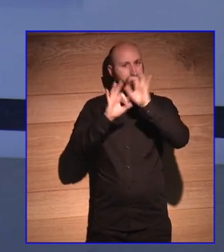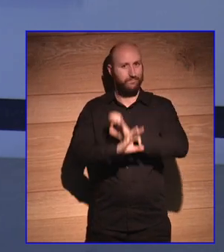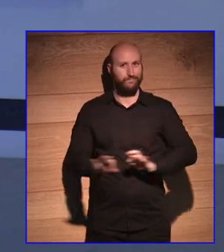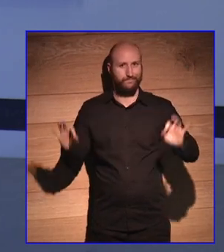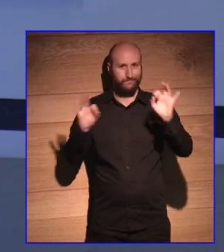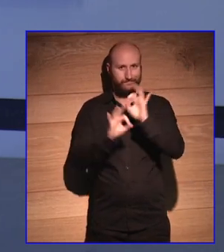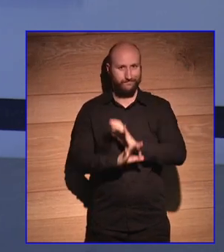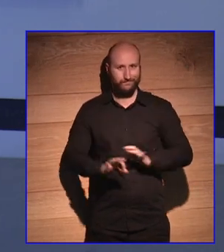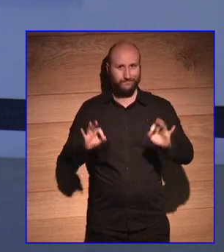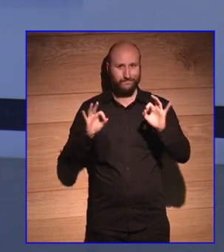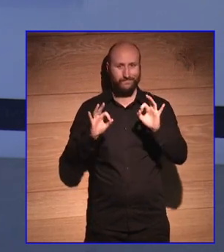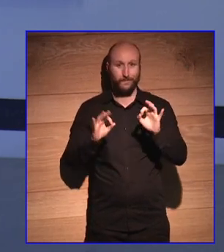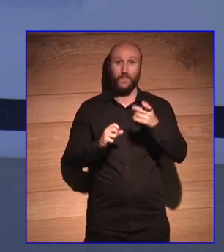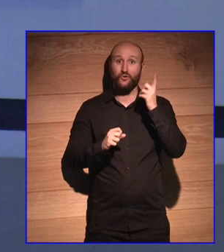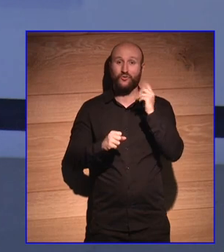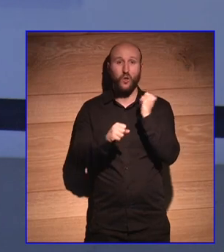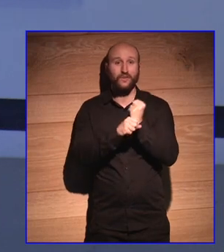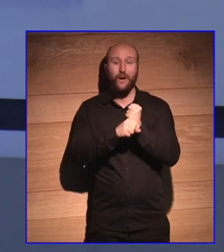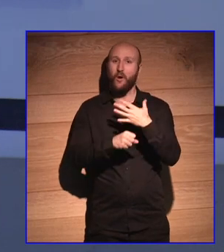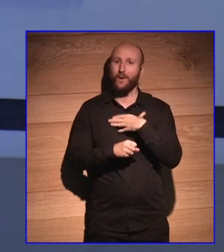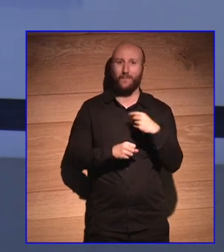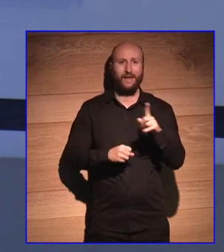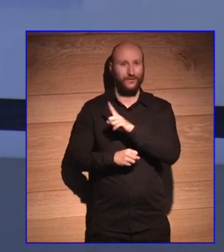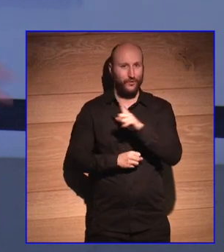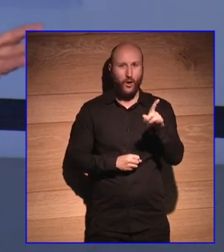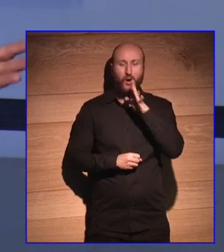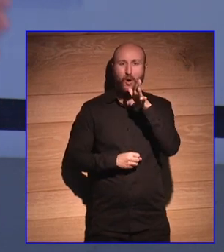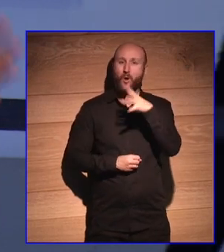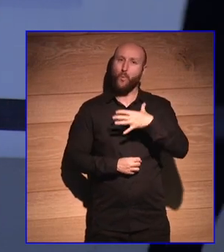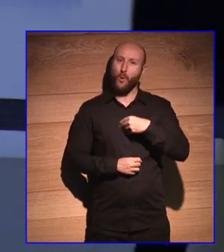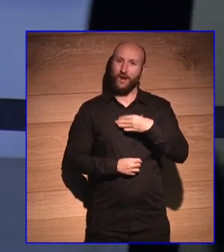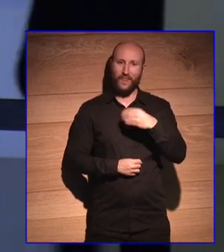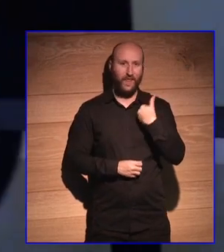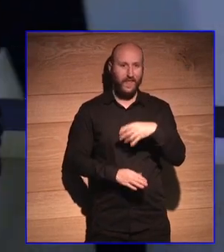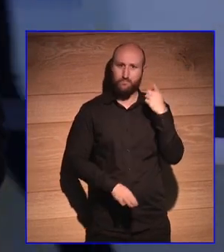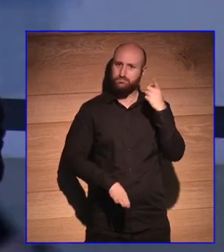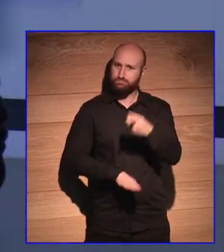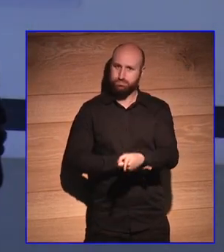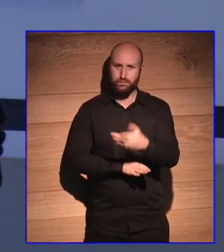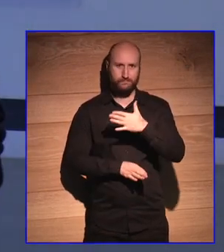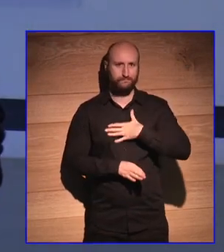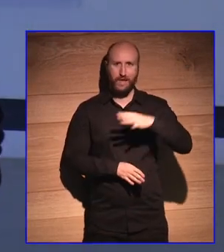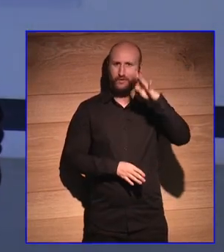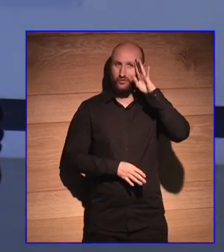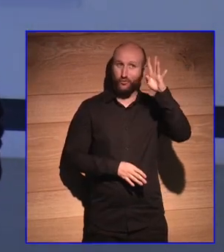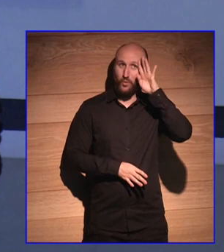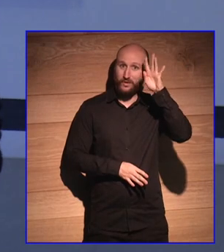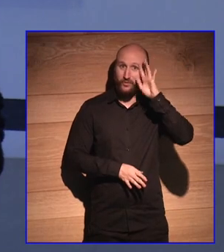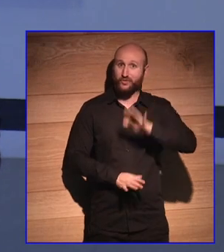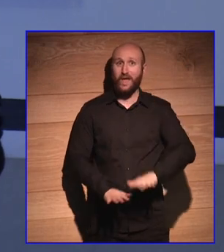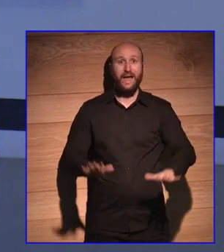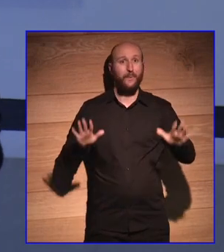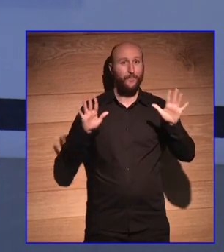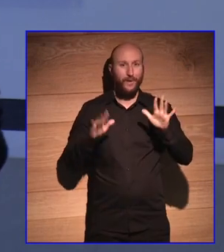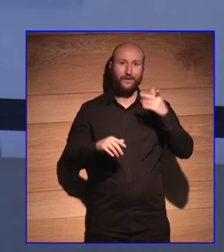un trabajo burocrático la burocracia se ha interpuesto muchas veces en nuestros sueños pero aquí está